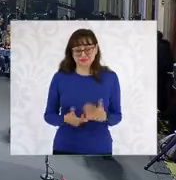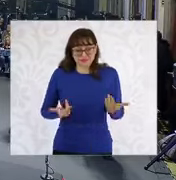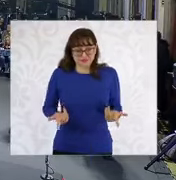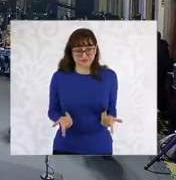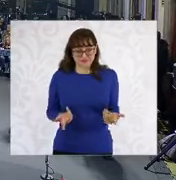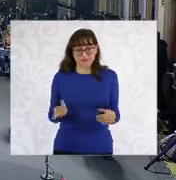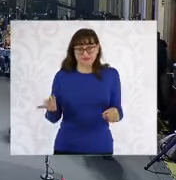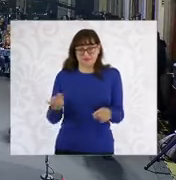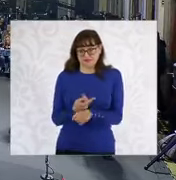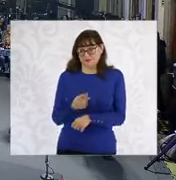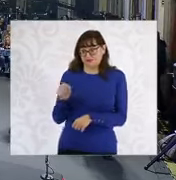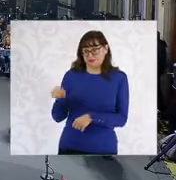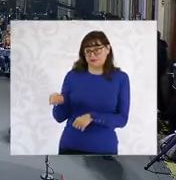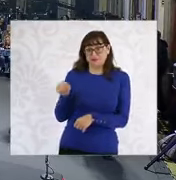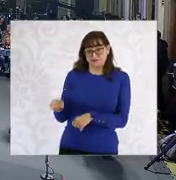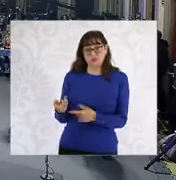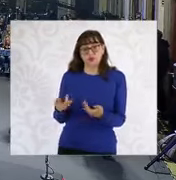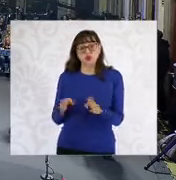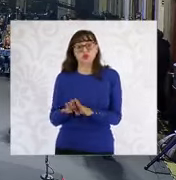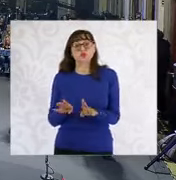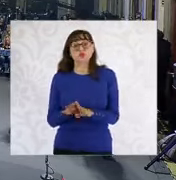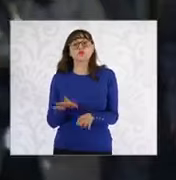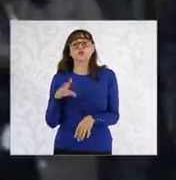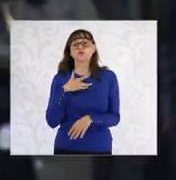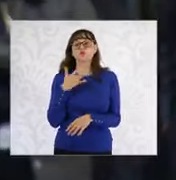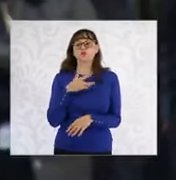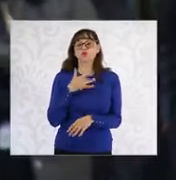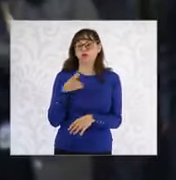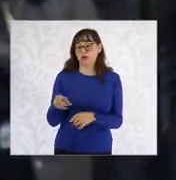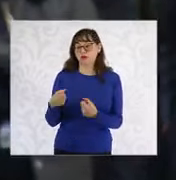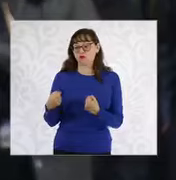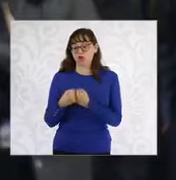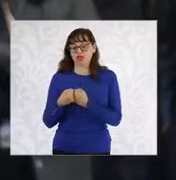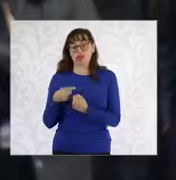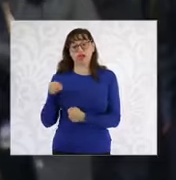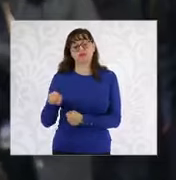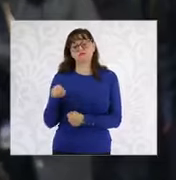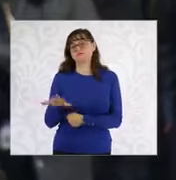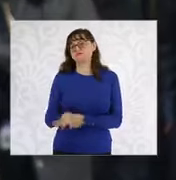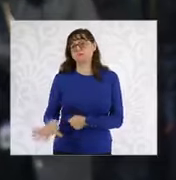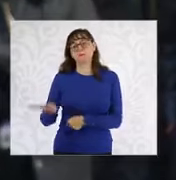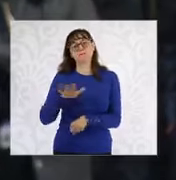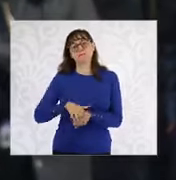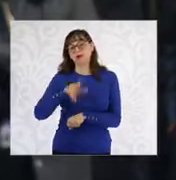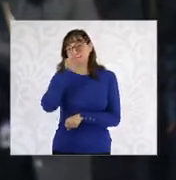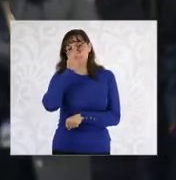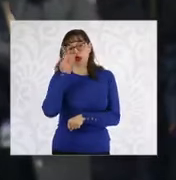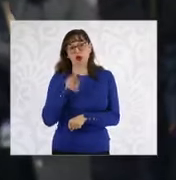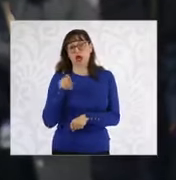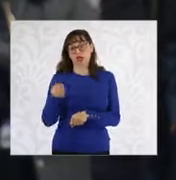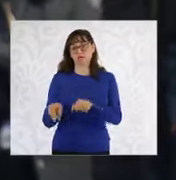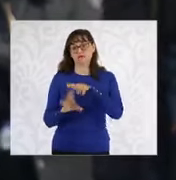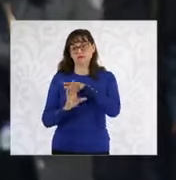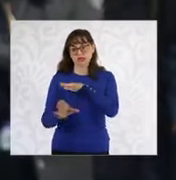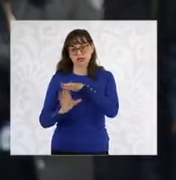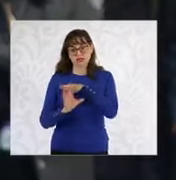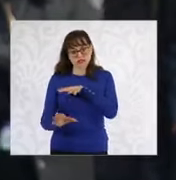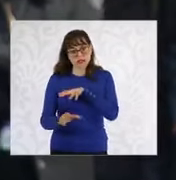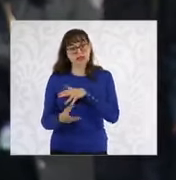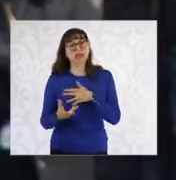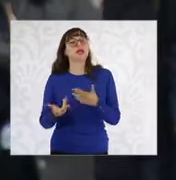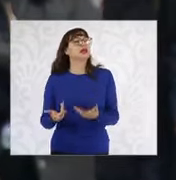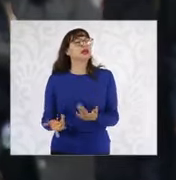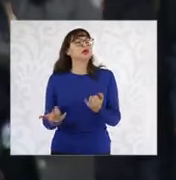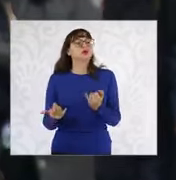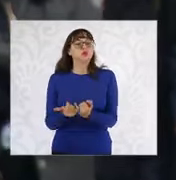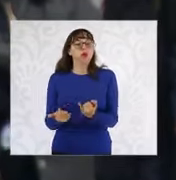se va a trabajar en esta estrategia, teniendo en cuenta que esta zona de la frontera es donde se agudiza el fenómeno de la migración? Y bueno, también desde hace